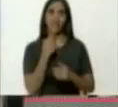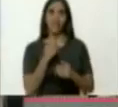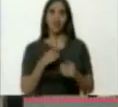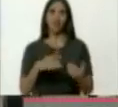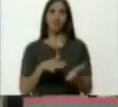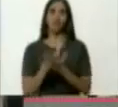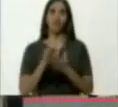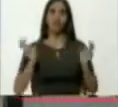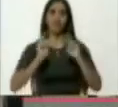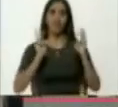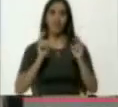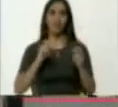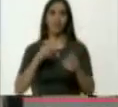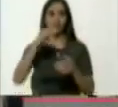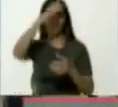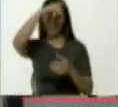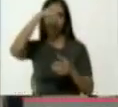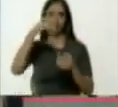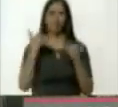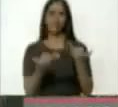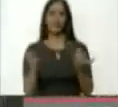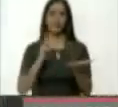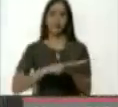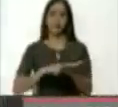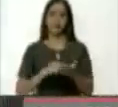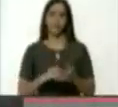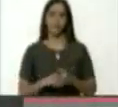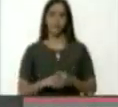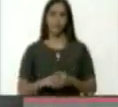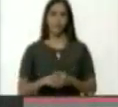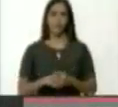del Amazonas. Vamos al video y ya regresamos.